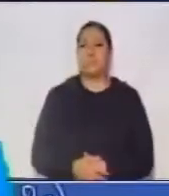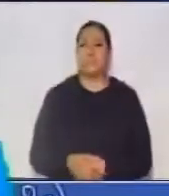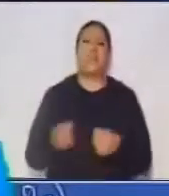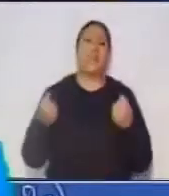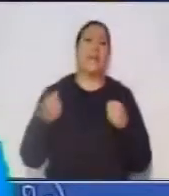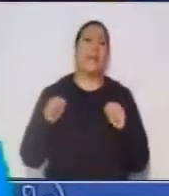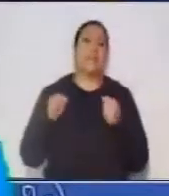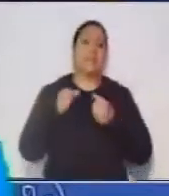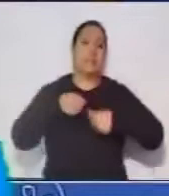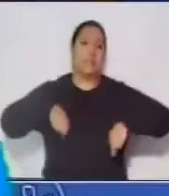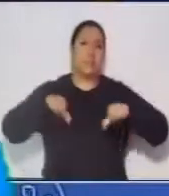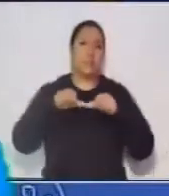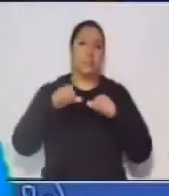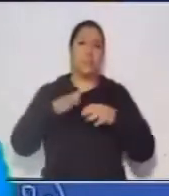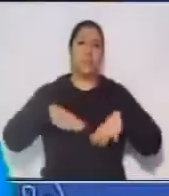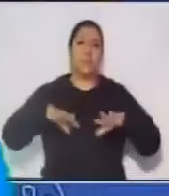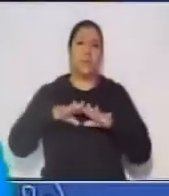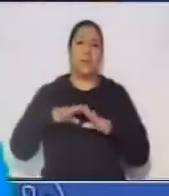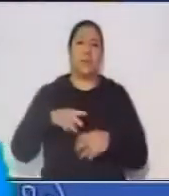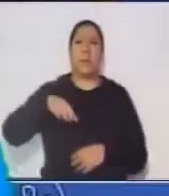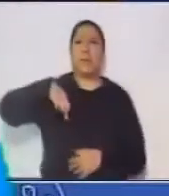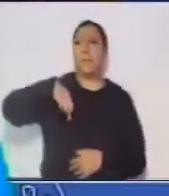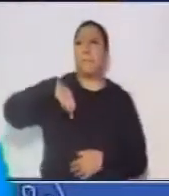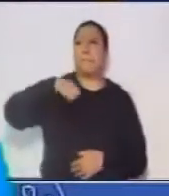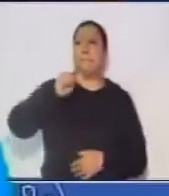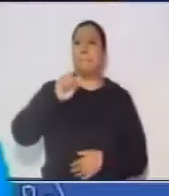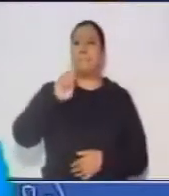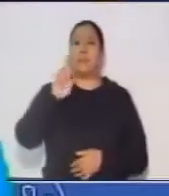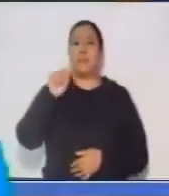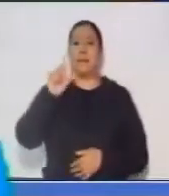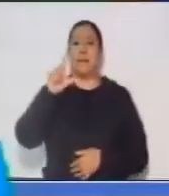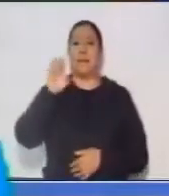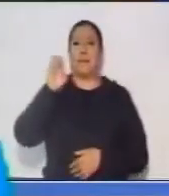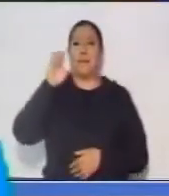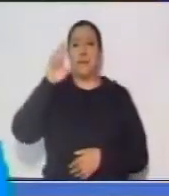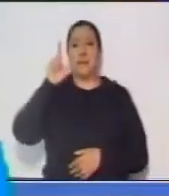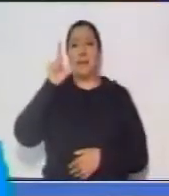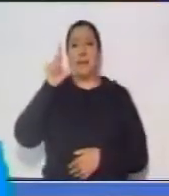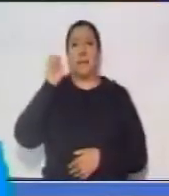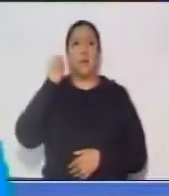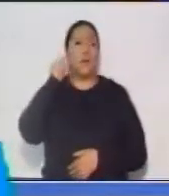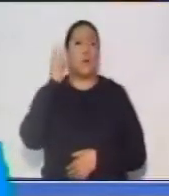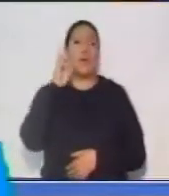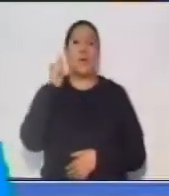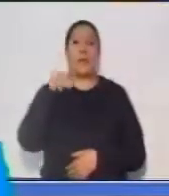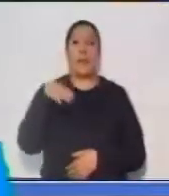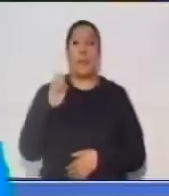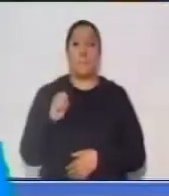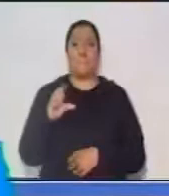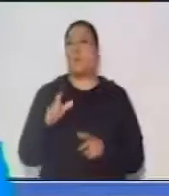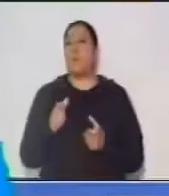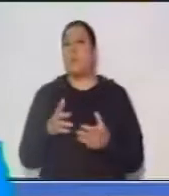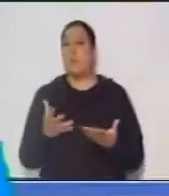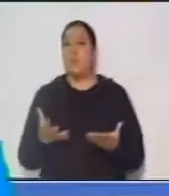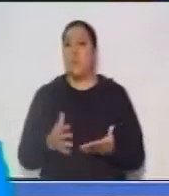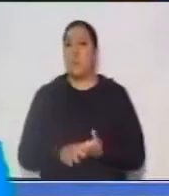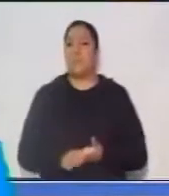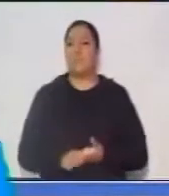de un trapecio, de un paralelogramo. En este caso vamos a usar al paralelogramo como